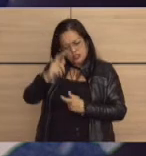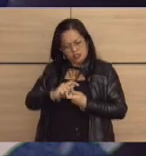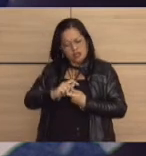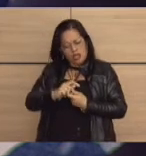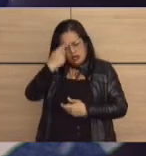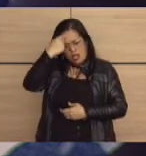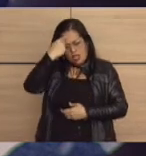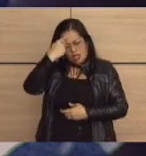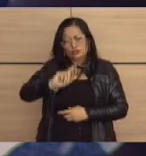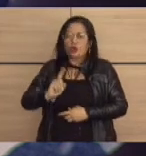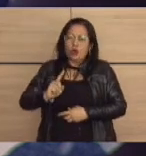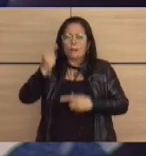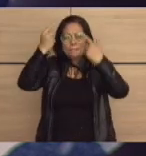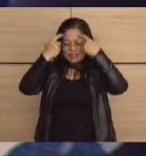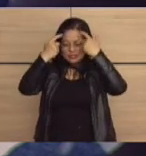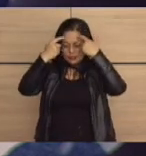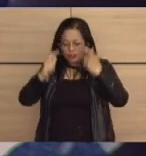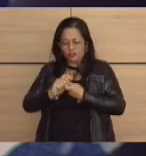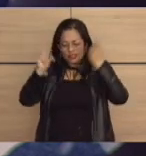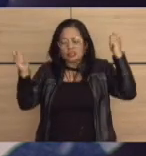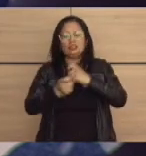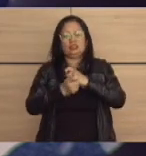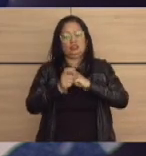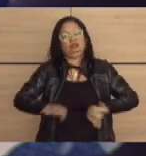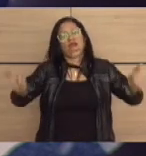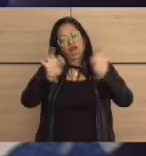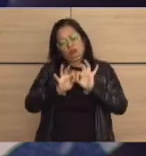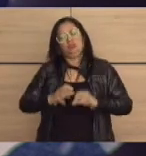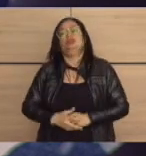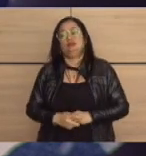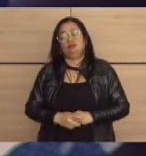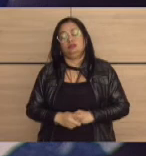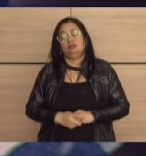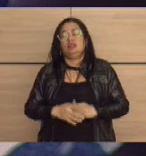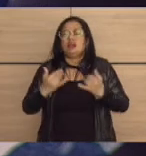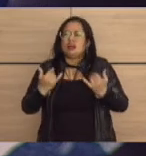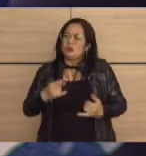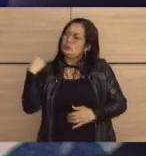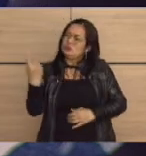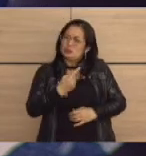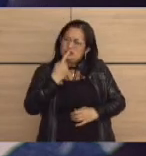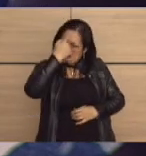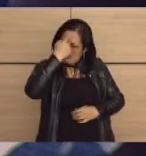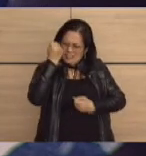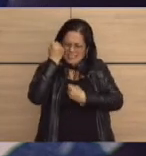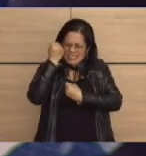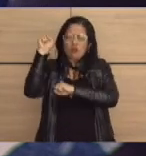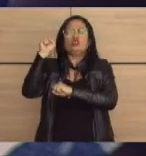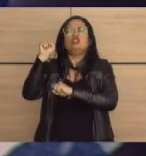las conductas. Creo que la humanidad está necesitando una gigantesca revolución de las